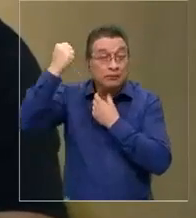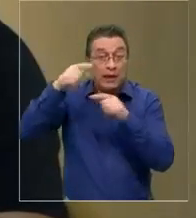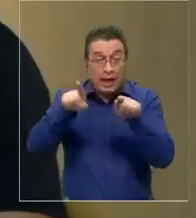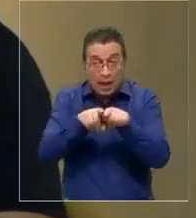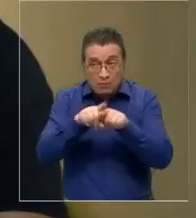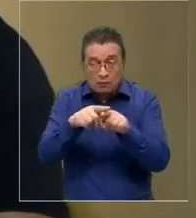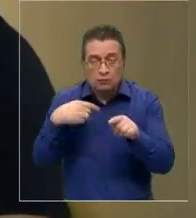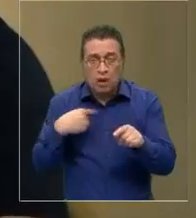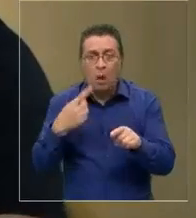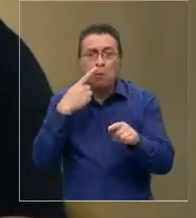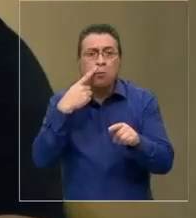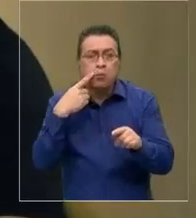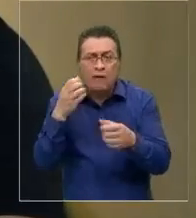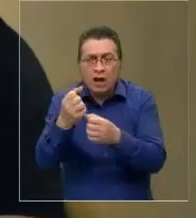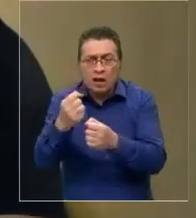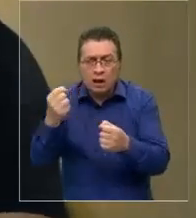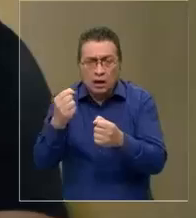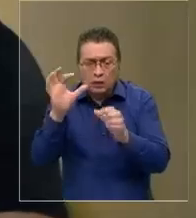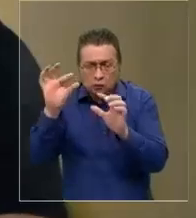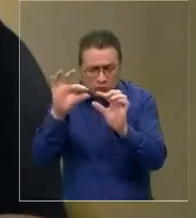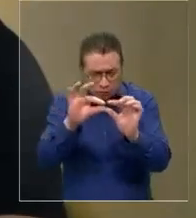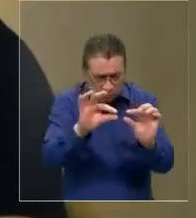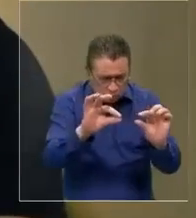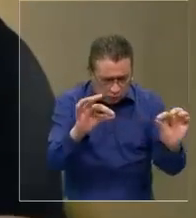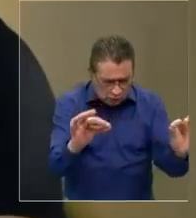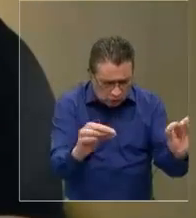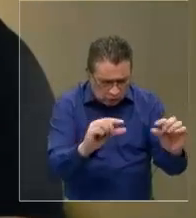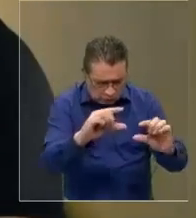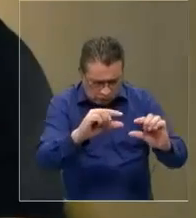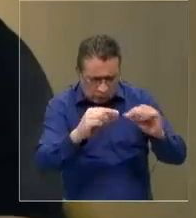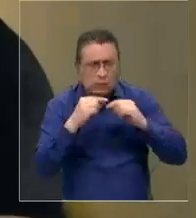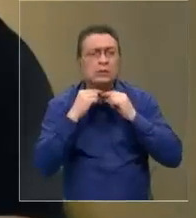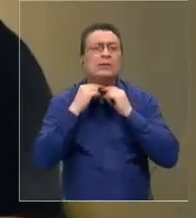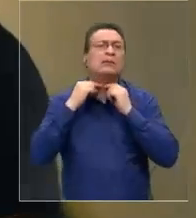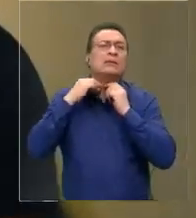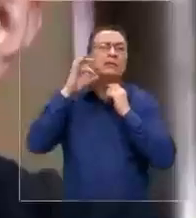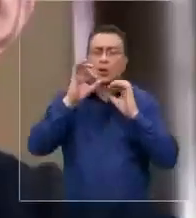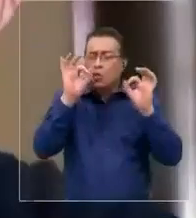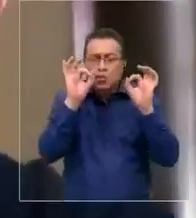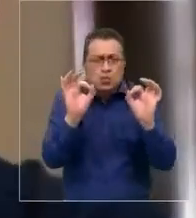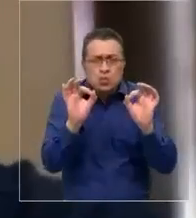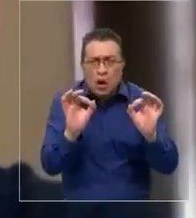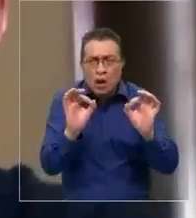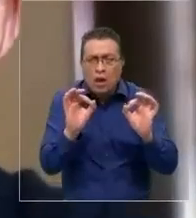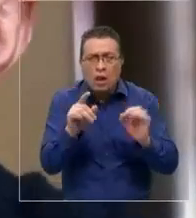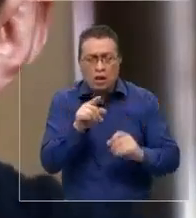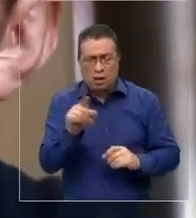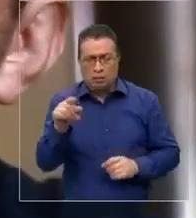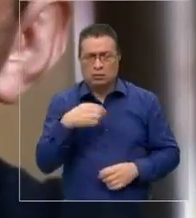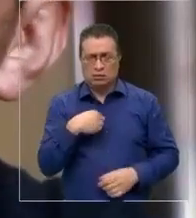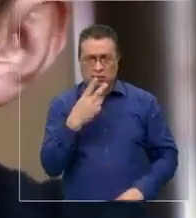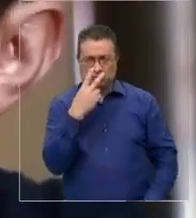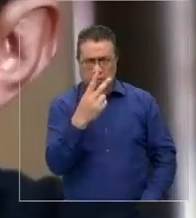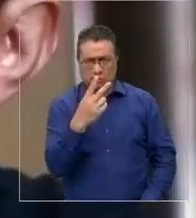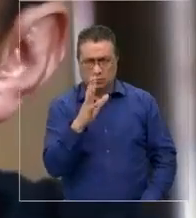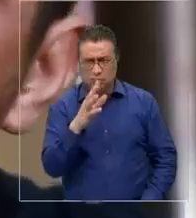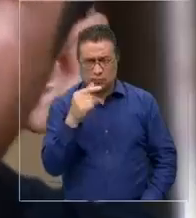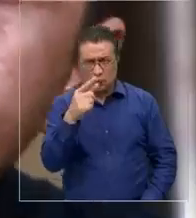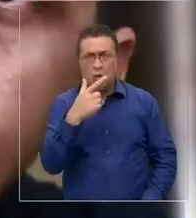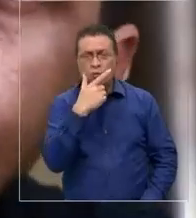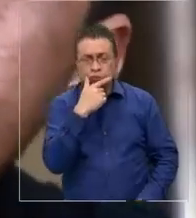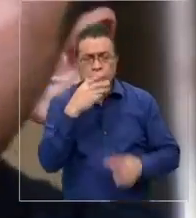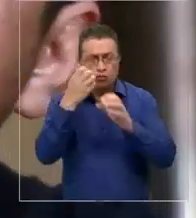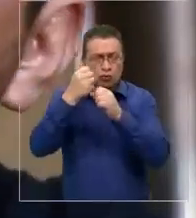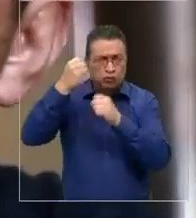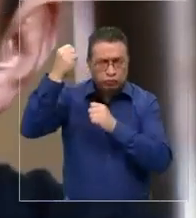hermana, lo probé y le calzaba en forma exacta. Ni un milímetro más, ni un milímetro menos. Yo la quedo mirando y le digo, doctora, ¿y probó el vínculo, la